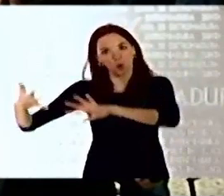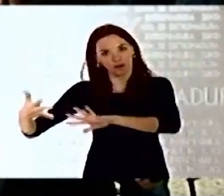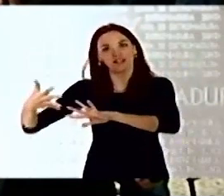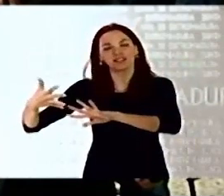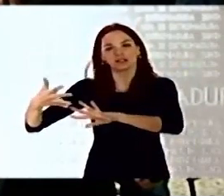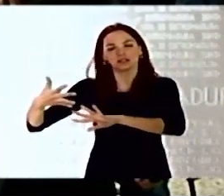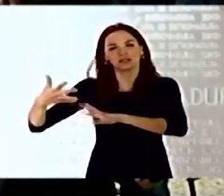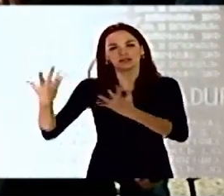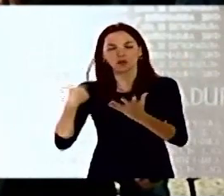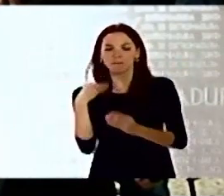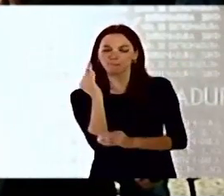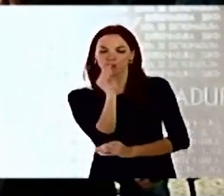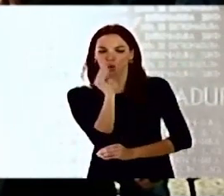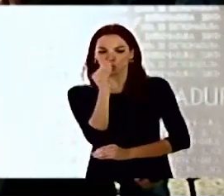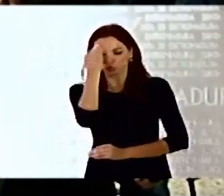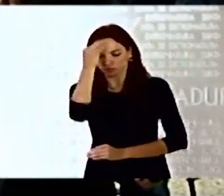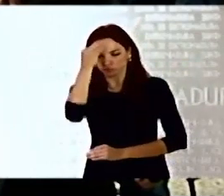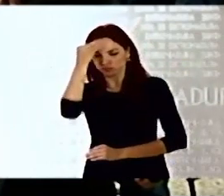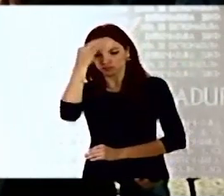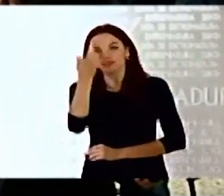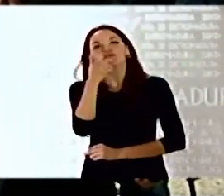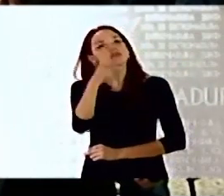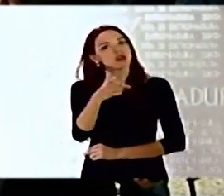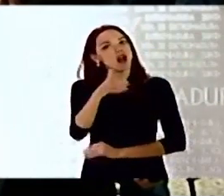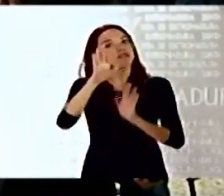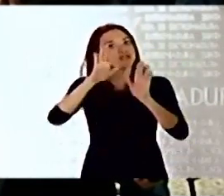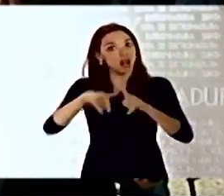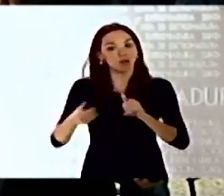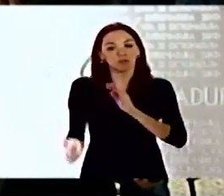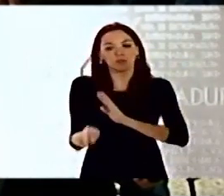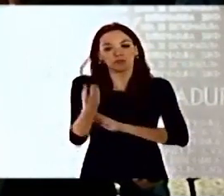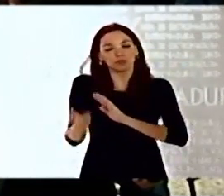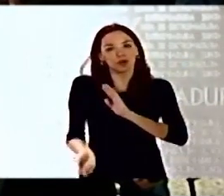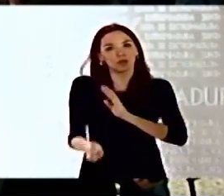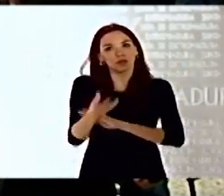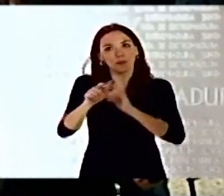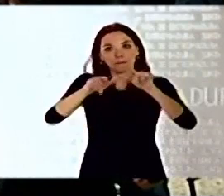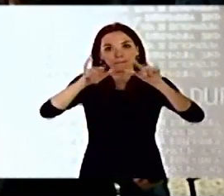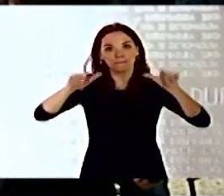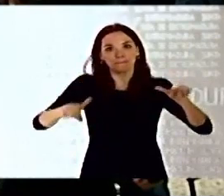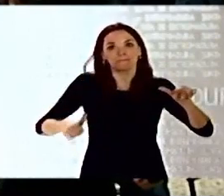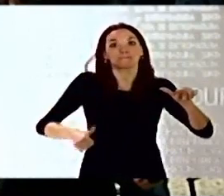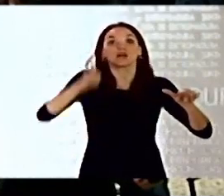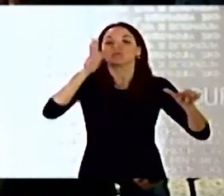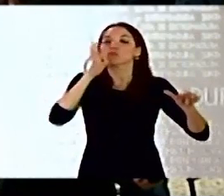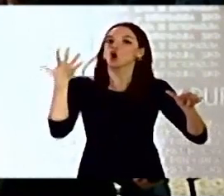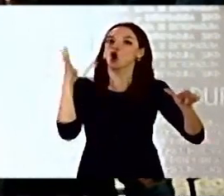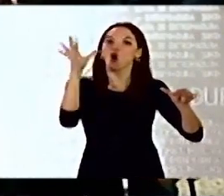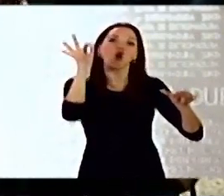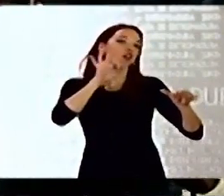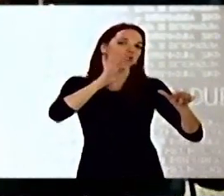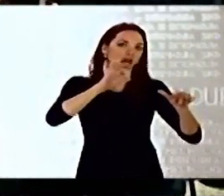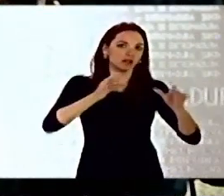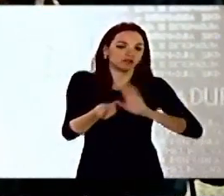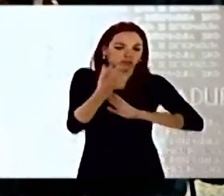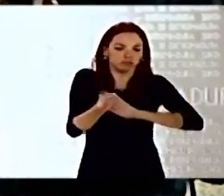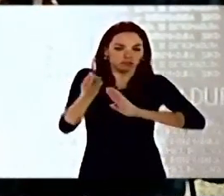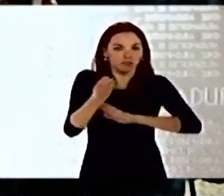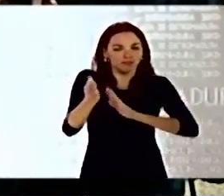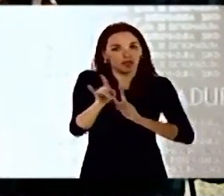pregunta es, ¿esto va a sumar mucho más producción? Lógicamente, este tipo de olivar produce mucho más que el tradicional. ¿Va a haber